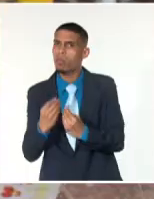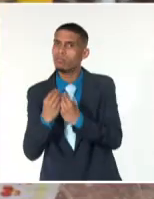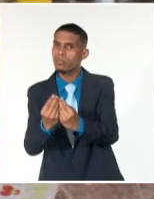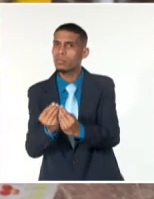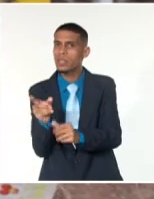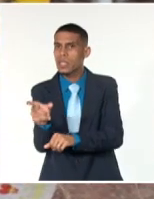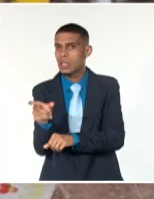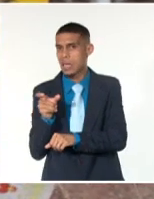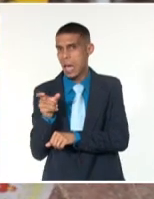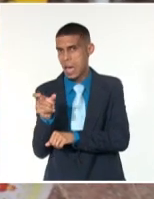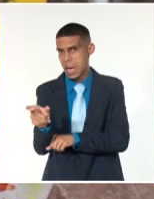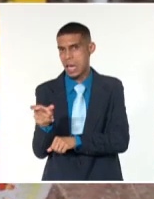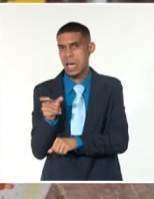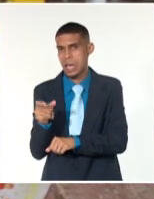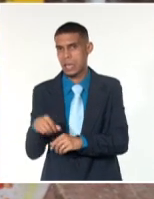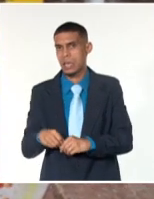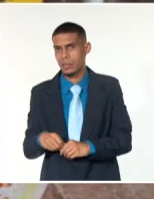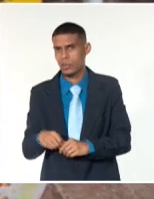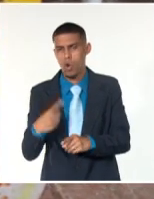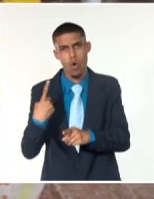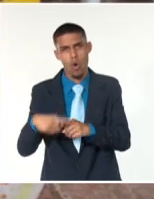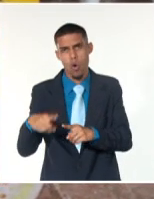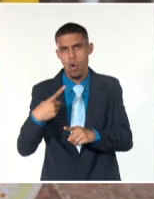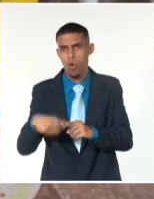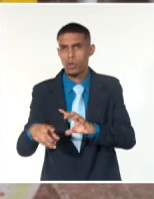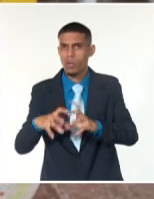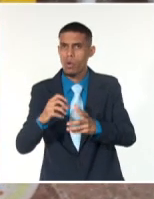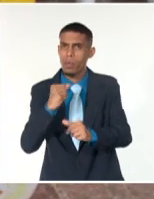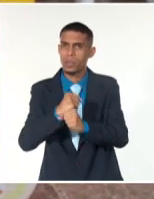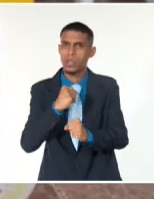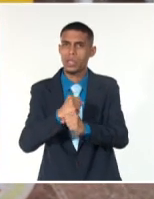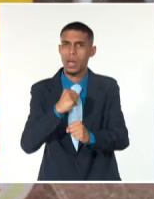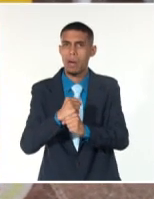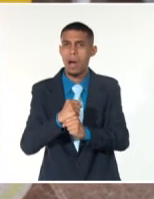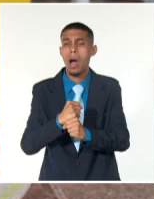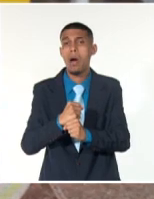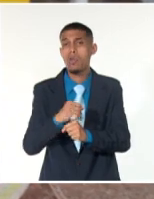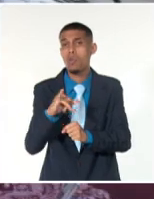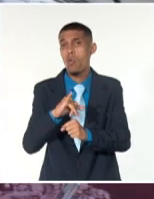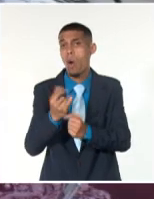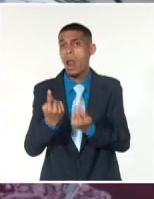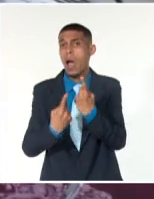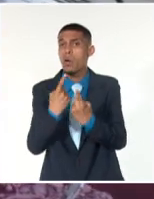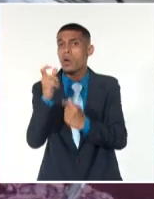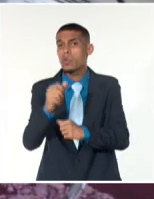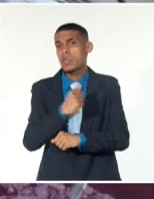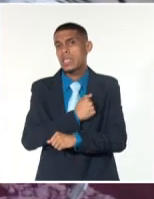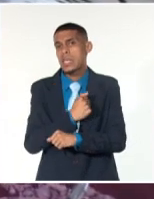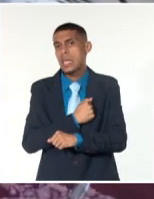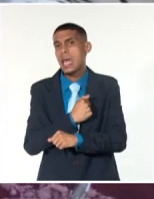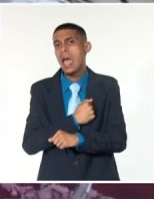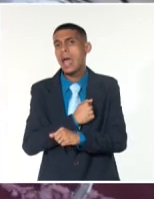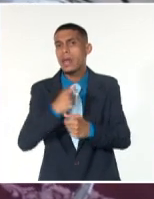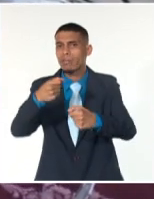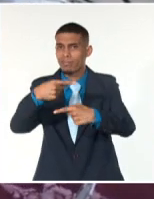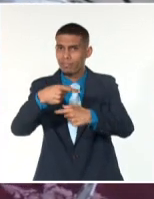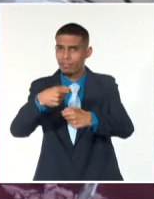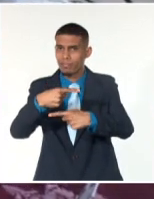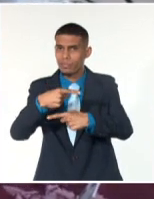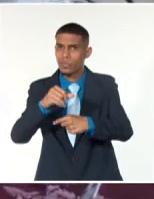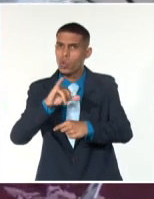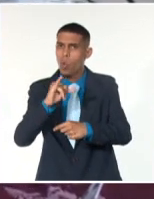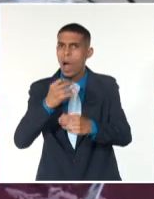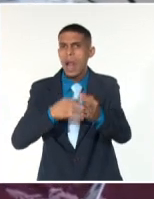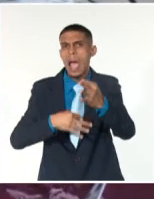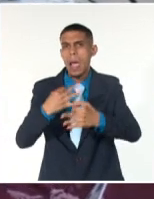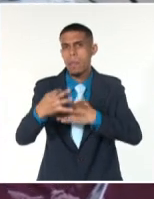multibanca asistir a los usuarios que deseen instalar las aplicaciones de transfer móvil y en zona e interactuar con los diferentes